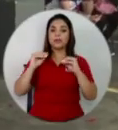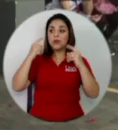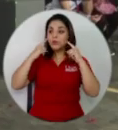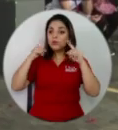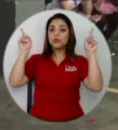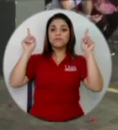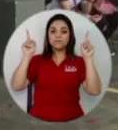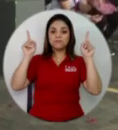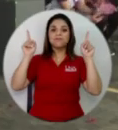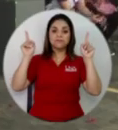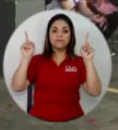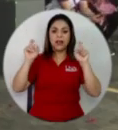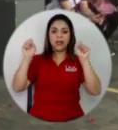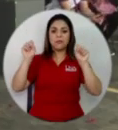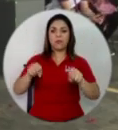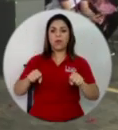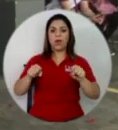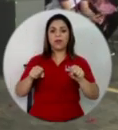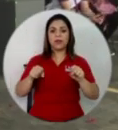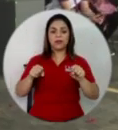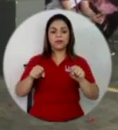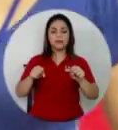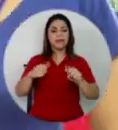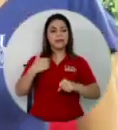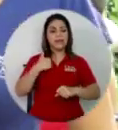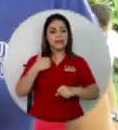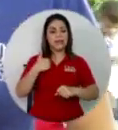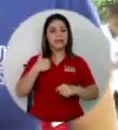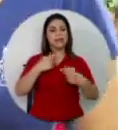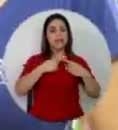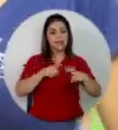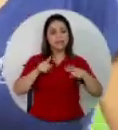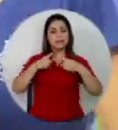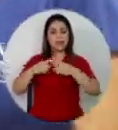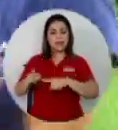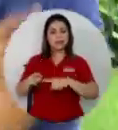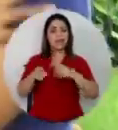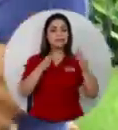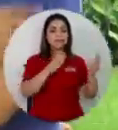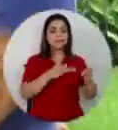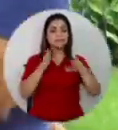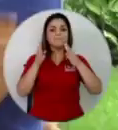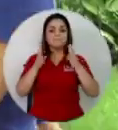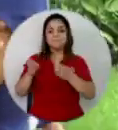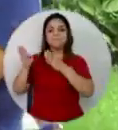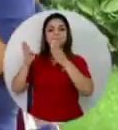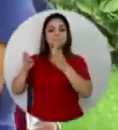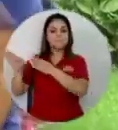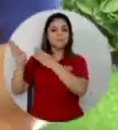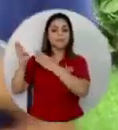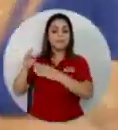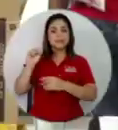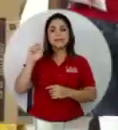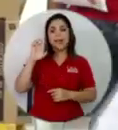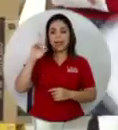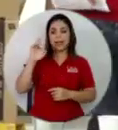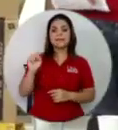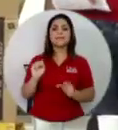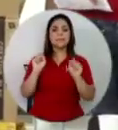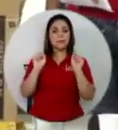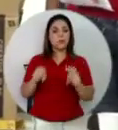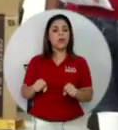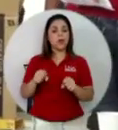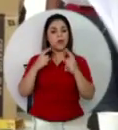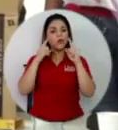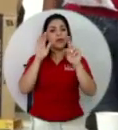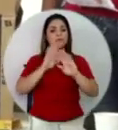estuviera claramente plasmado en las diferentes bases sobre las que la sede debía llevar adelante,